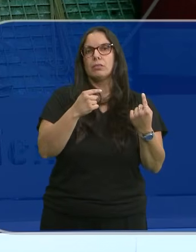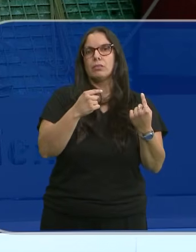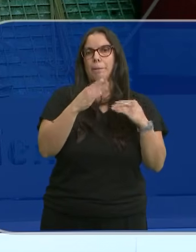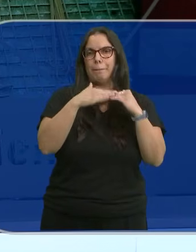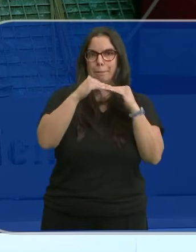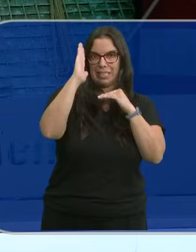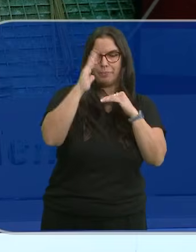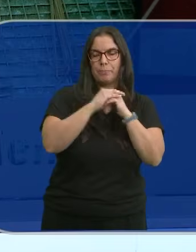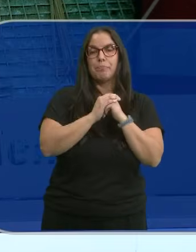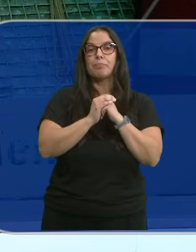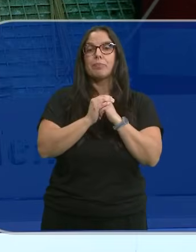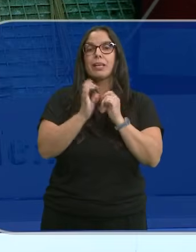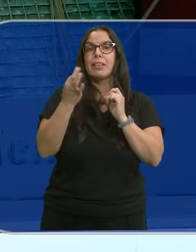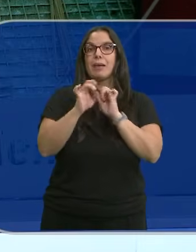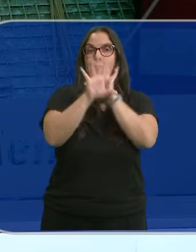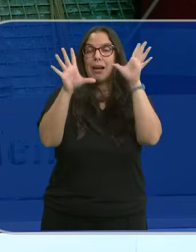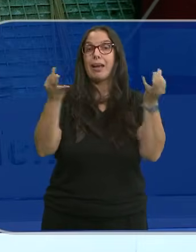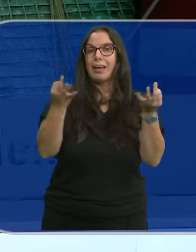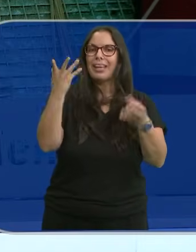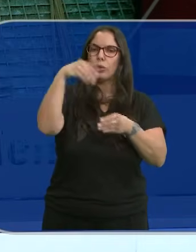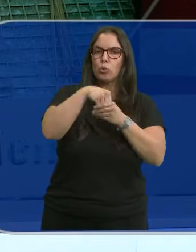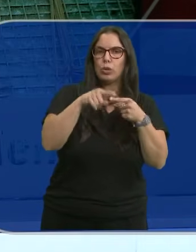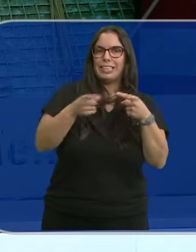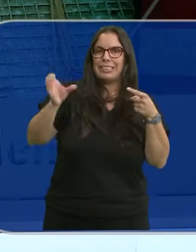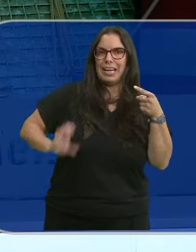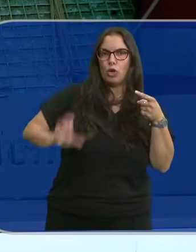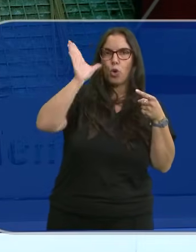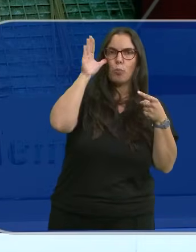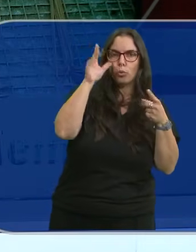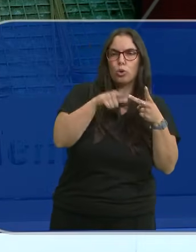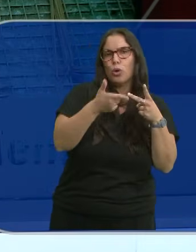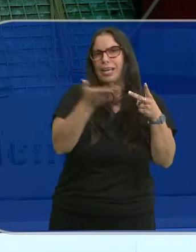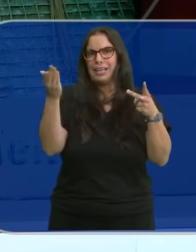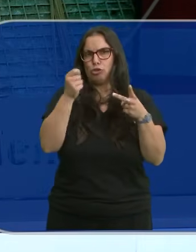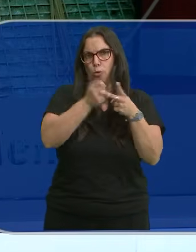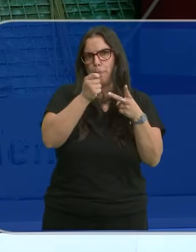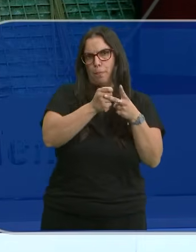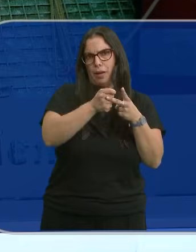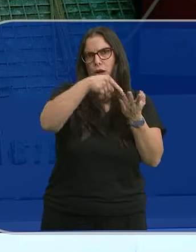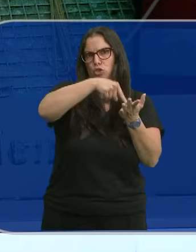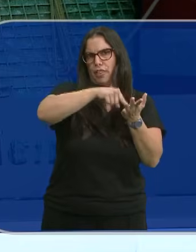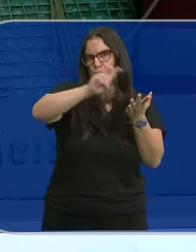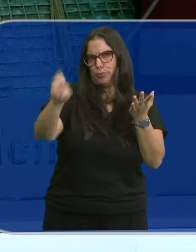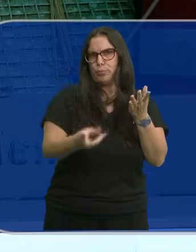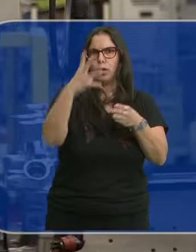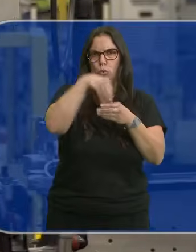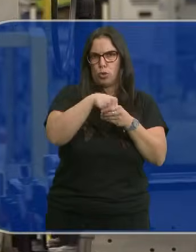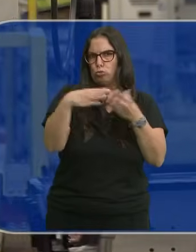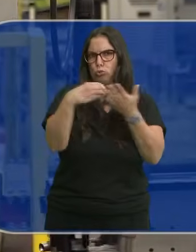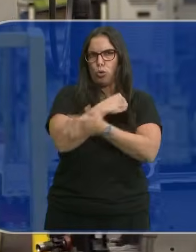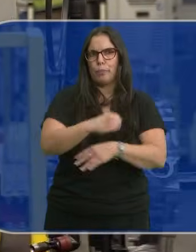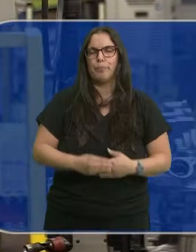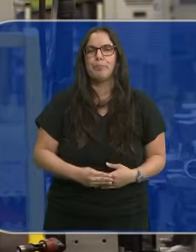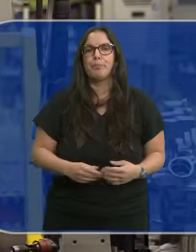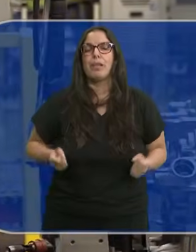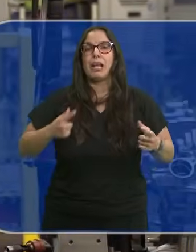esta barrera. Lo que hay que aclarar es que aquí se incluye tanto el salario bruto como el resto de las cotizaciones. El